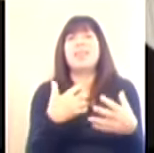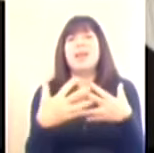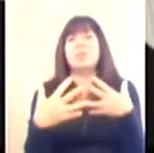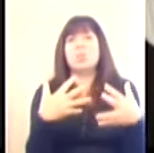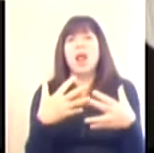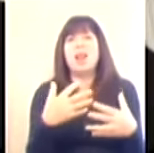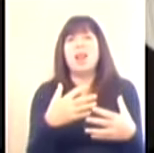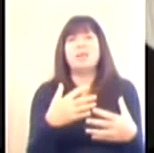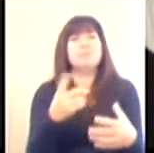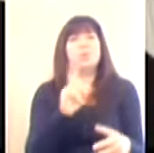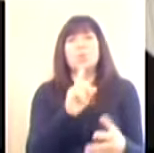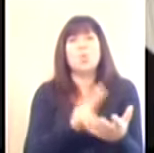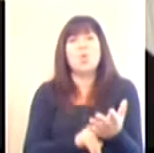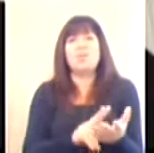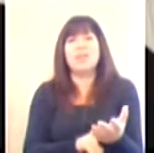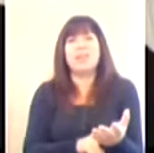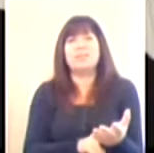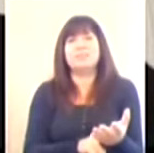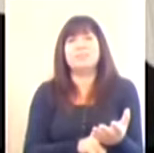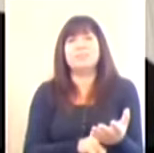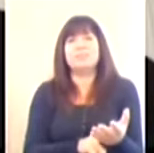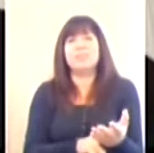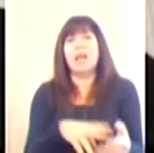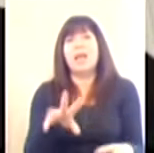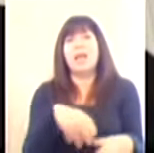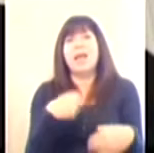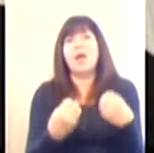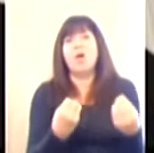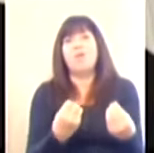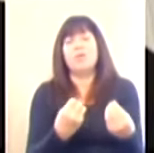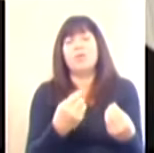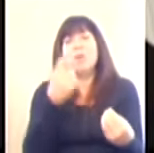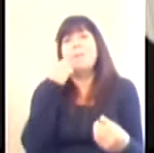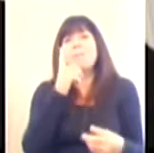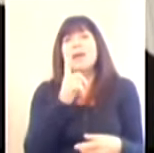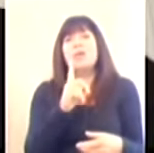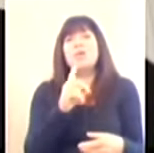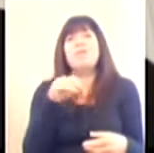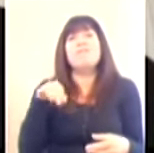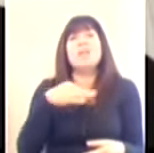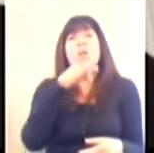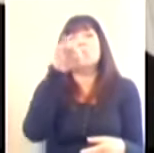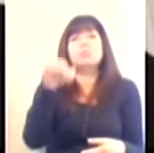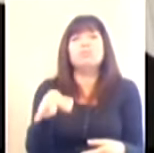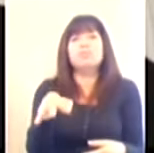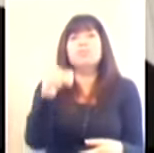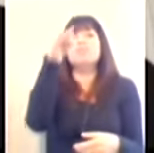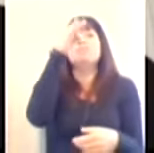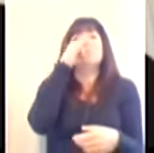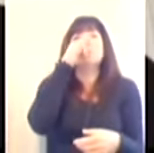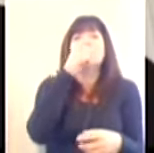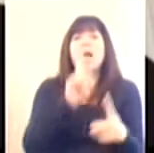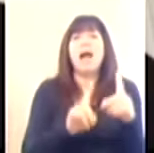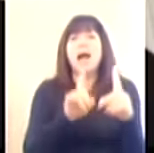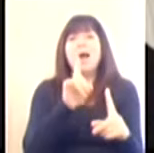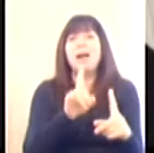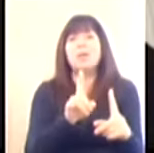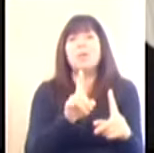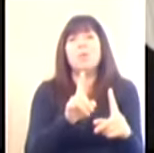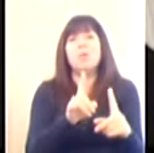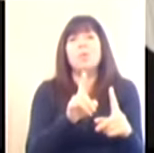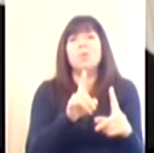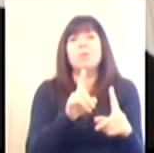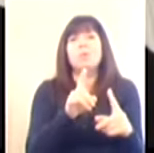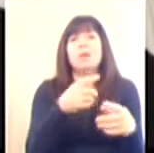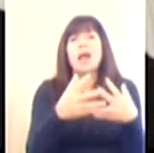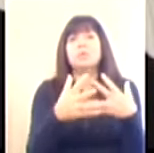ilusión. Eso es muy obvio, ¿no? Pero este virus puso de manifiesto que cuando algo en el cauce